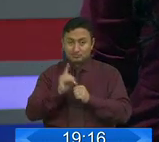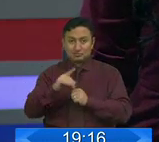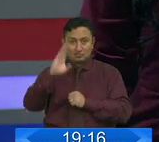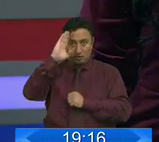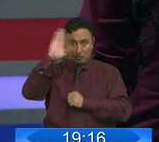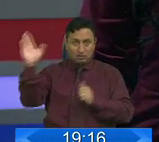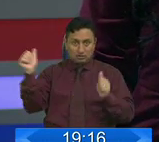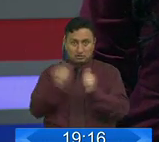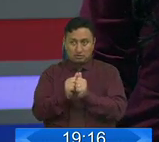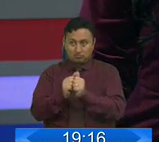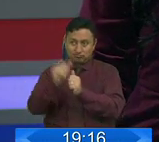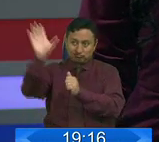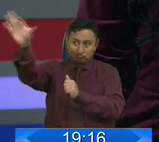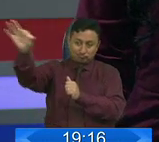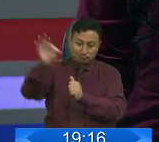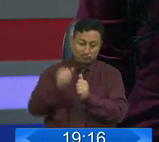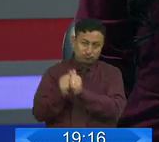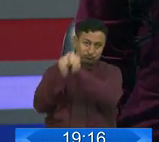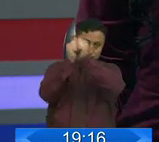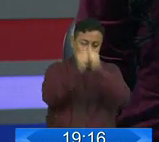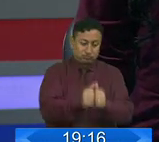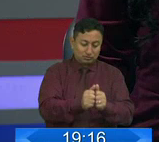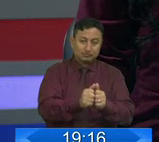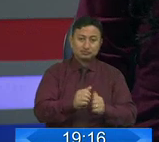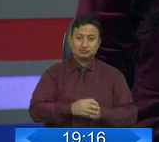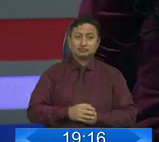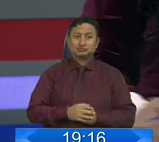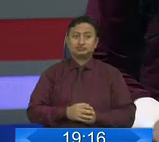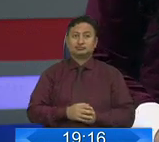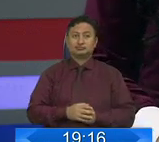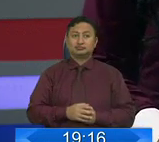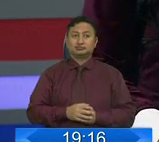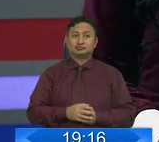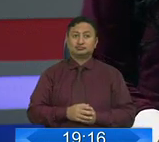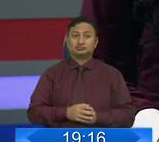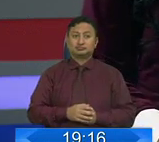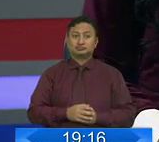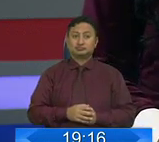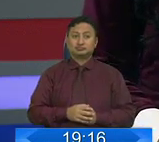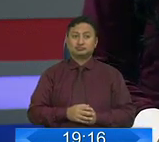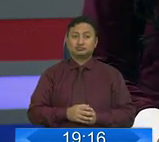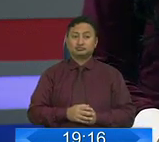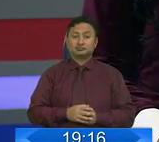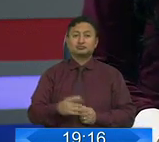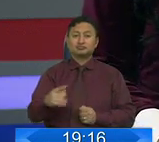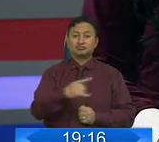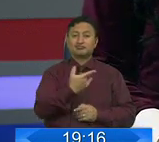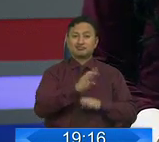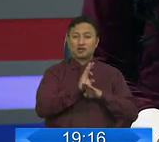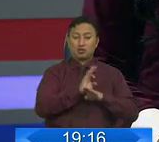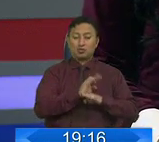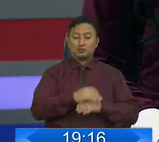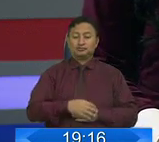Policía Nacional para que a la Fuerza Pública traslade a la exfuncionaria a que rinda su versión.